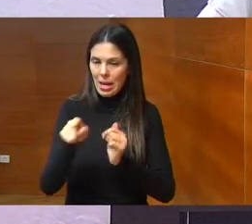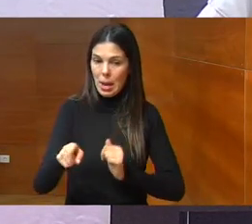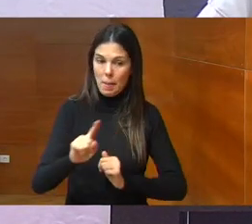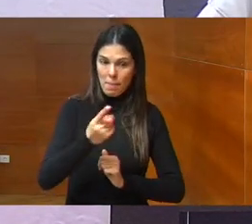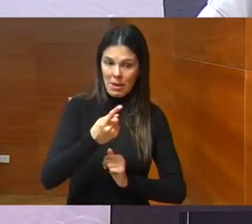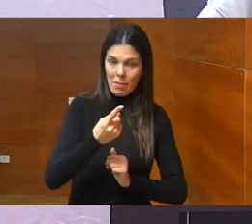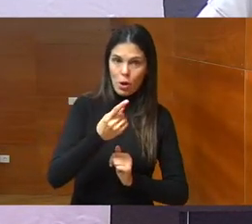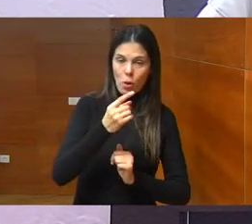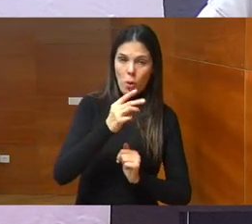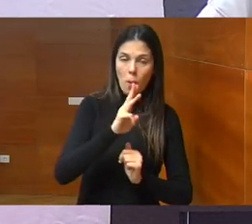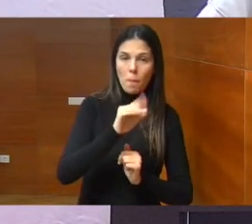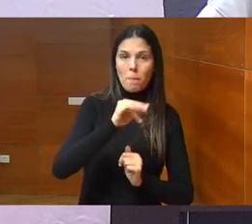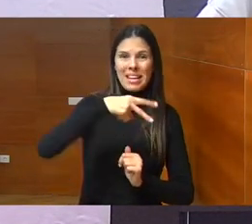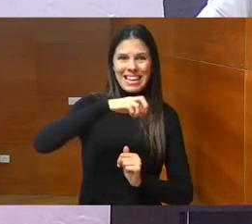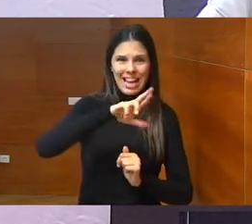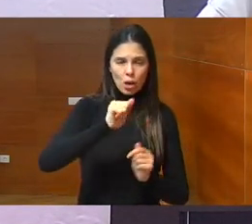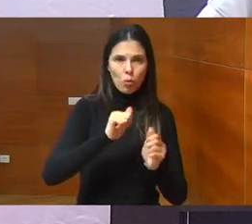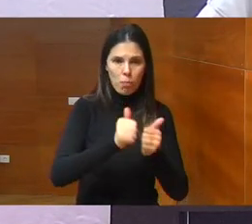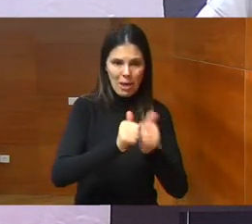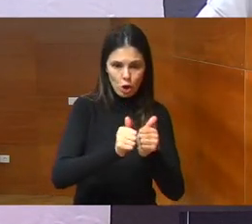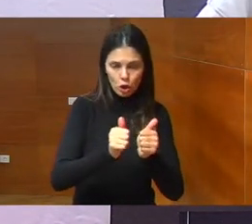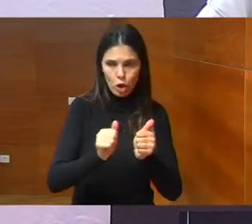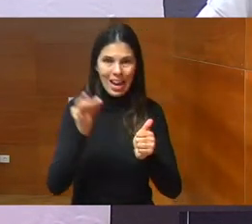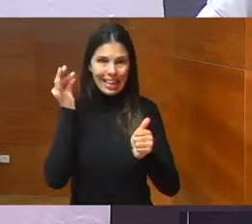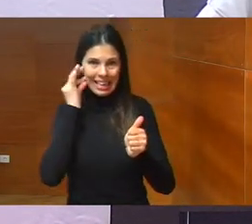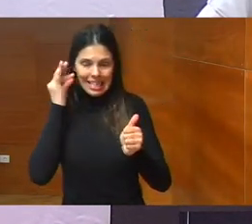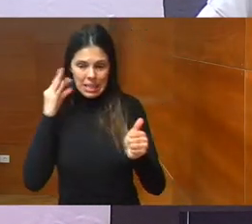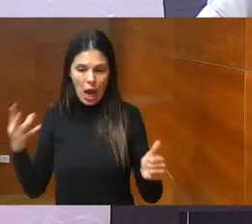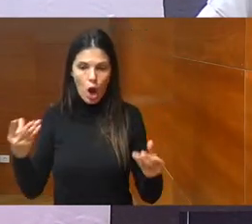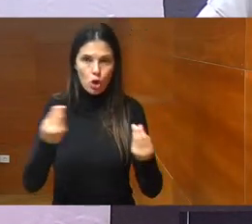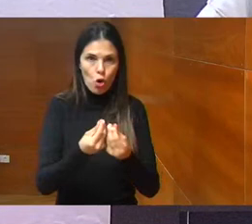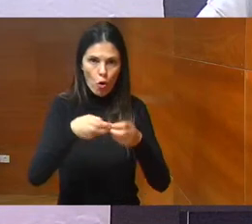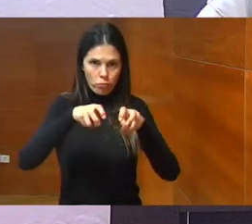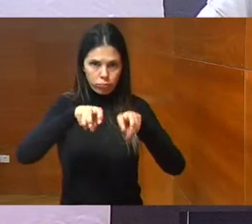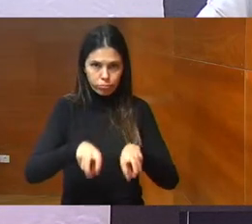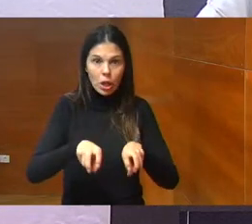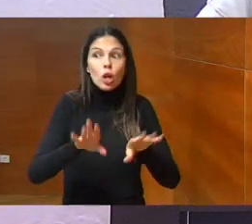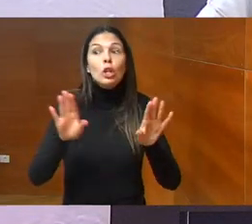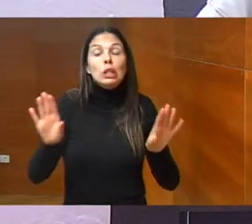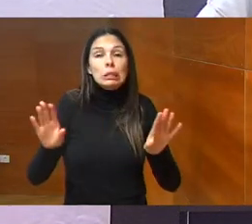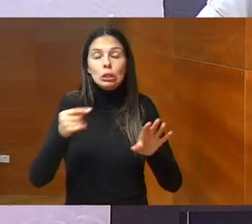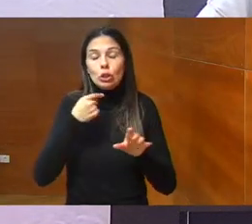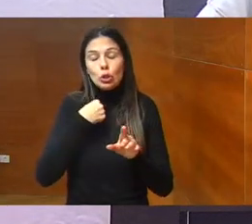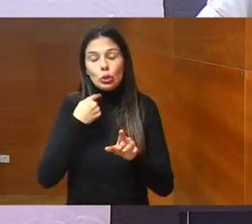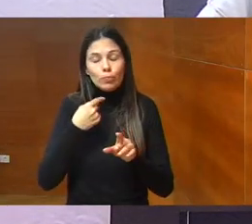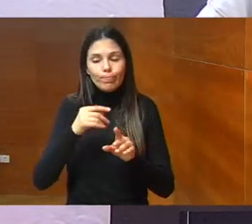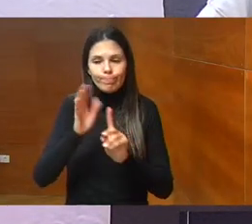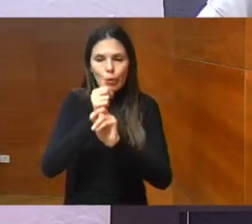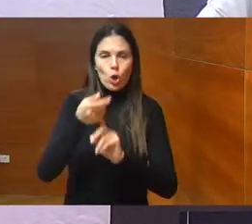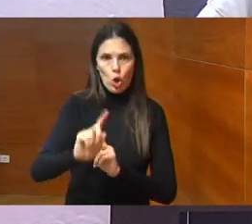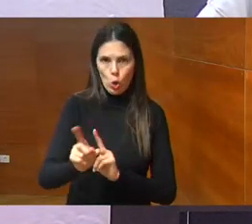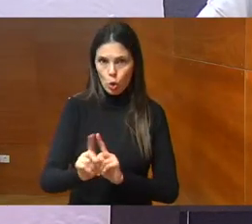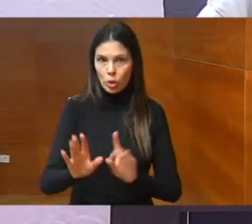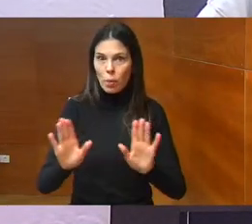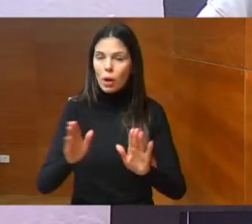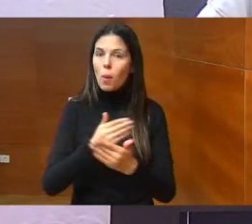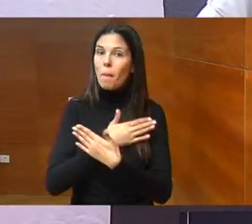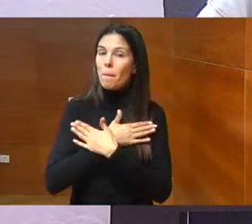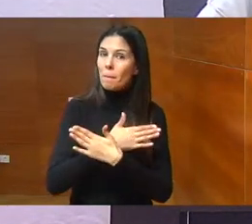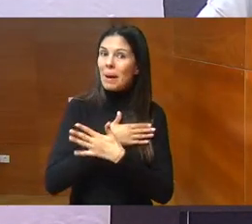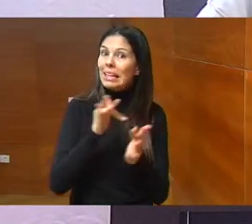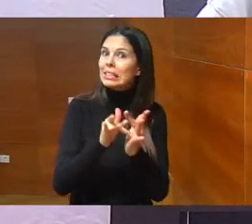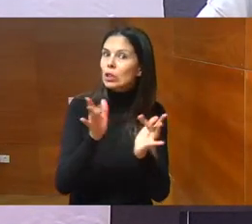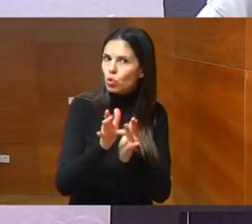piñeiro bueno no encontréis a fonte pero María Jesús tengas